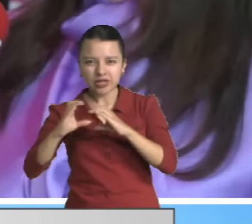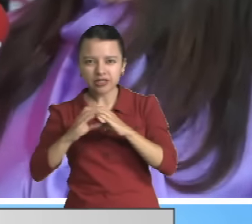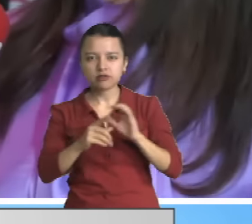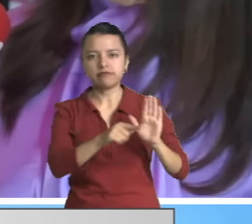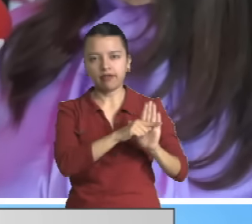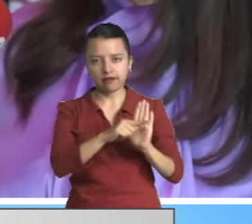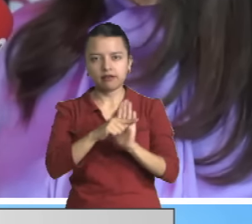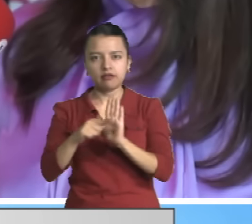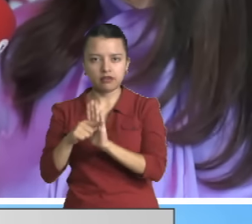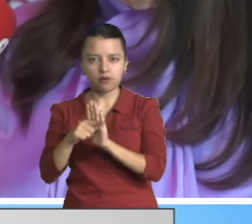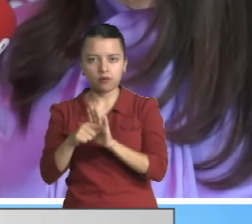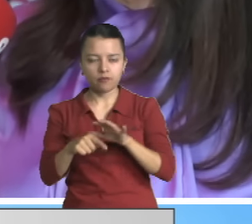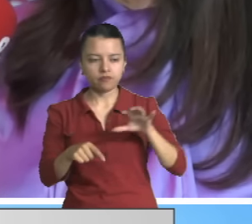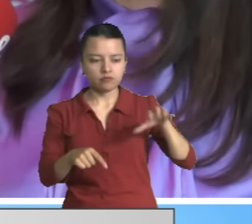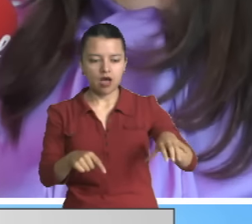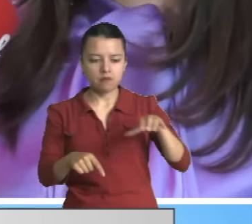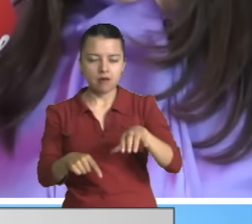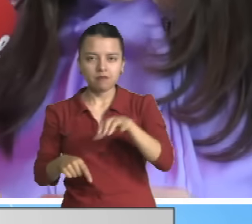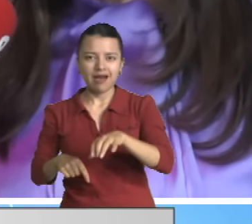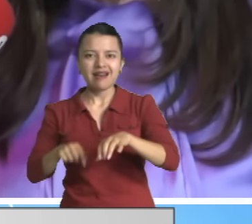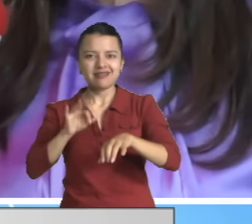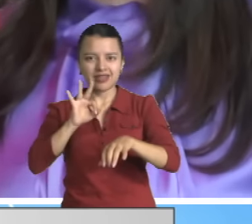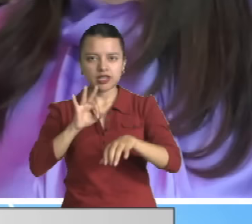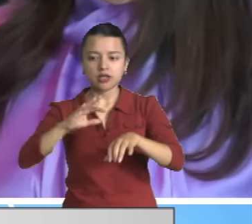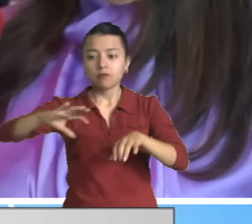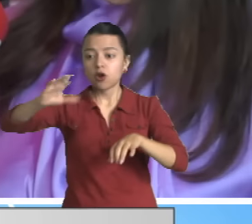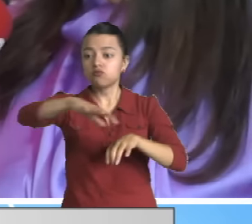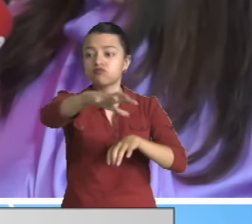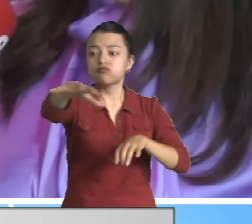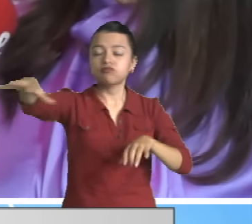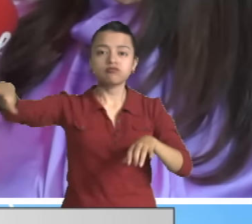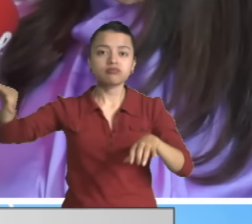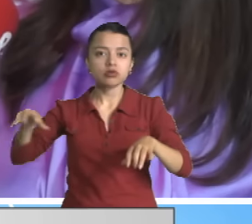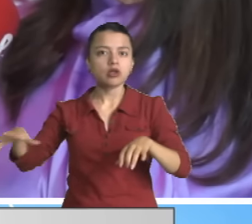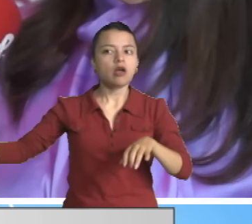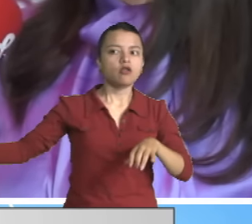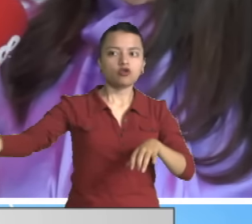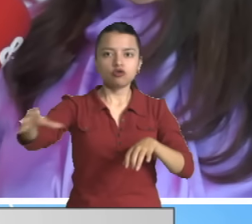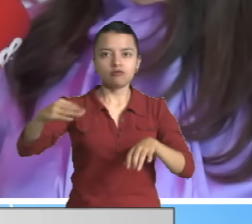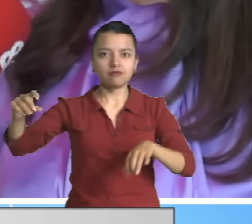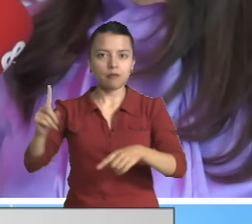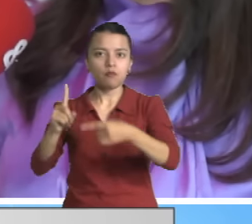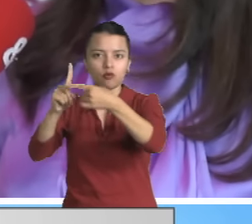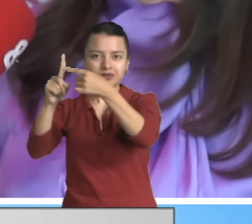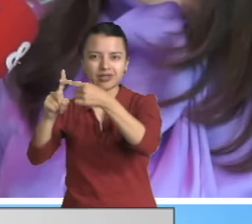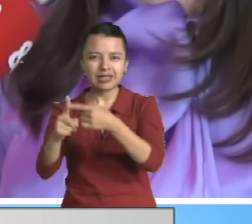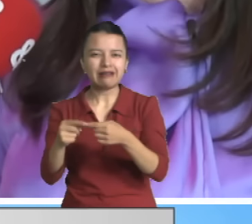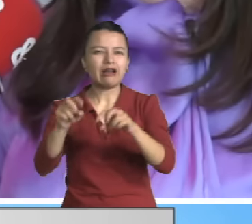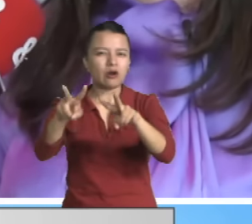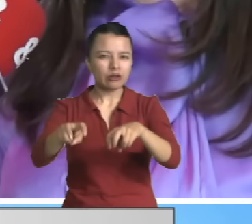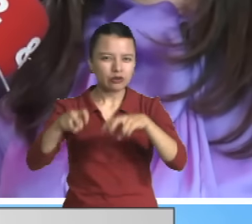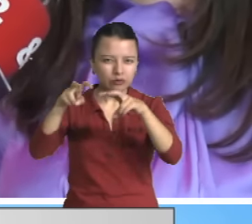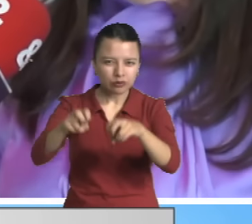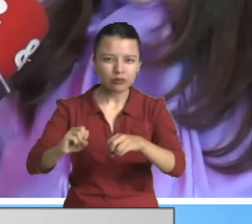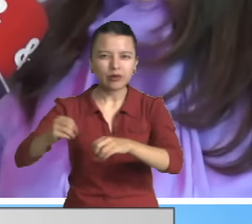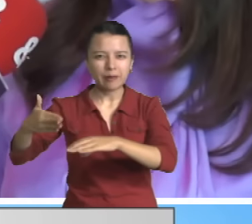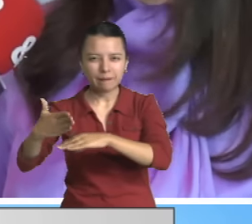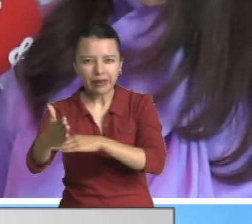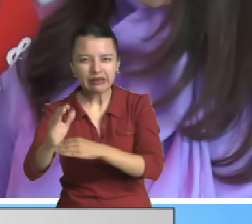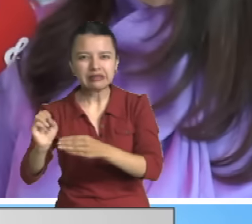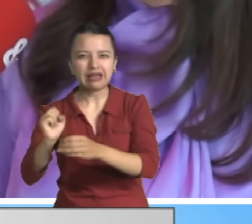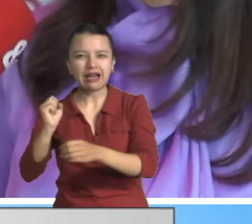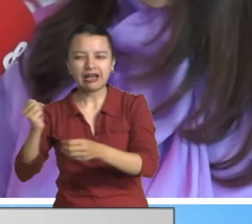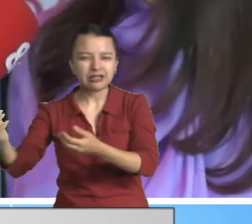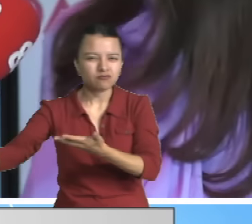negativo, todas las demás en positivo. Y en particular, como lo mencionas, agricultura, ganadería, caza, silvicultura y pesca